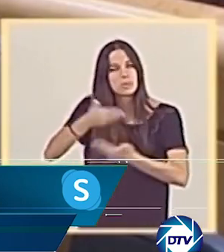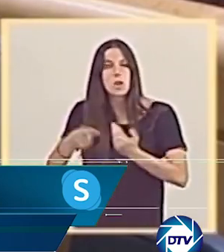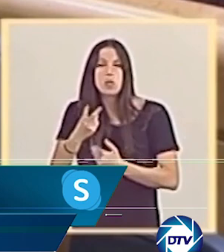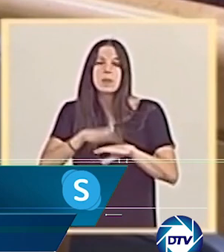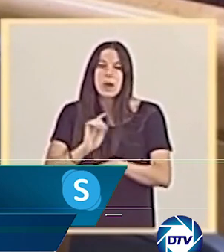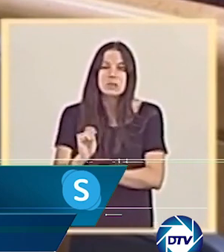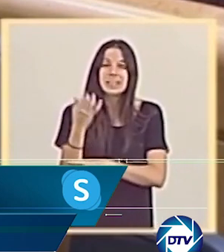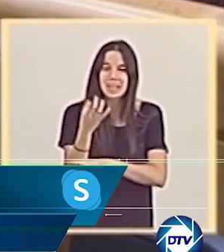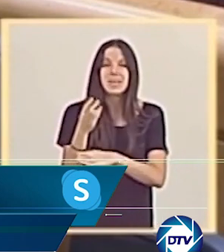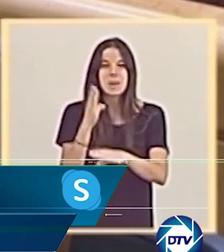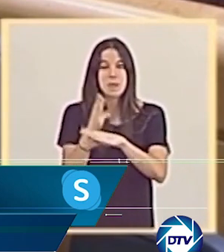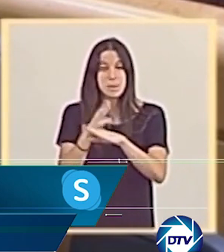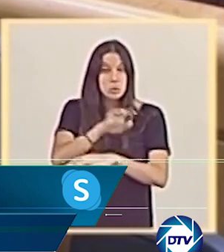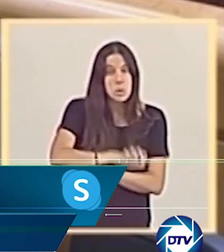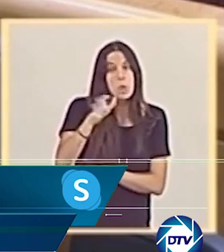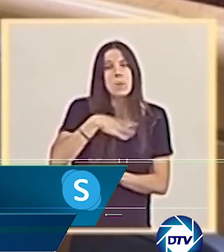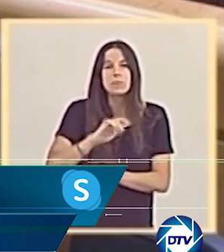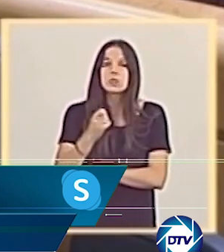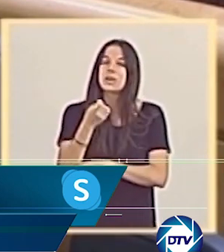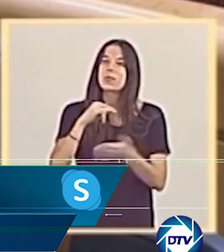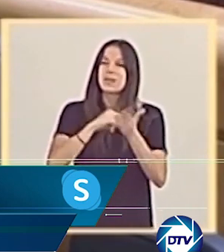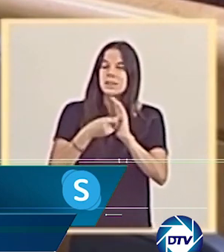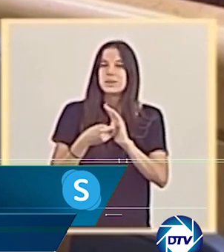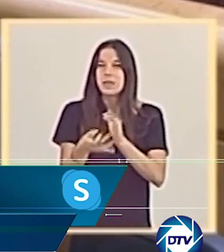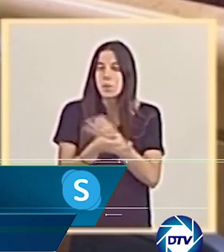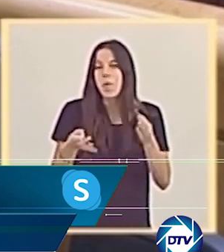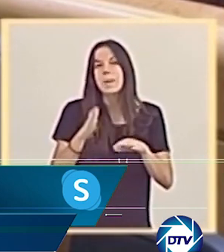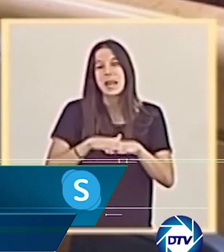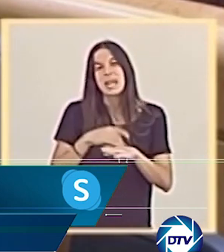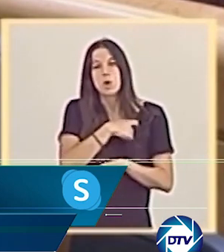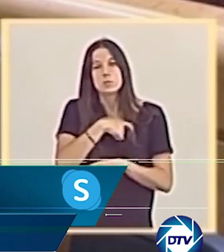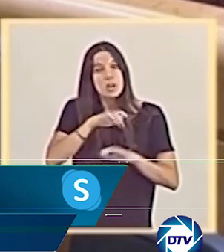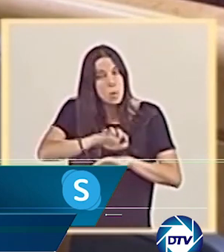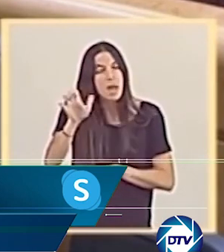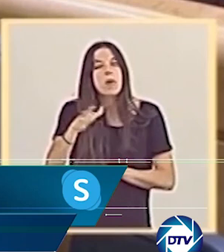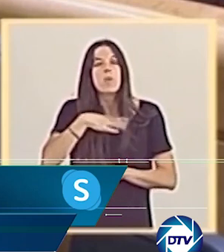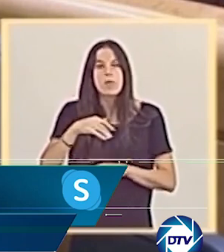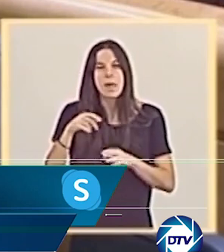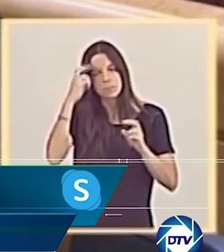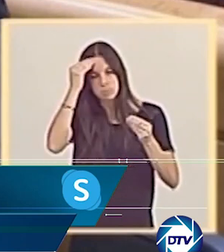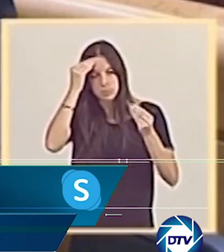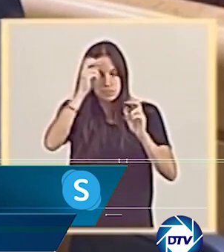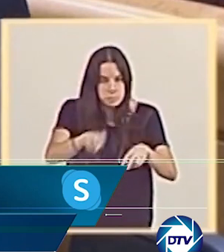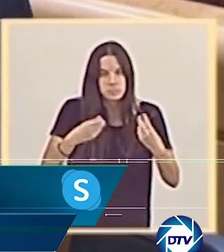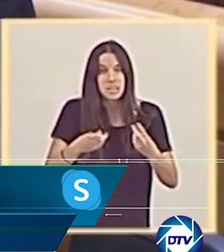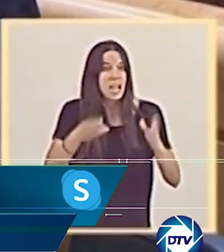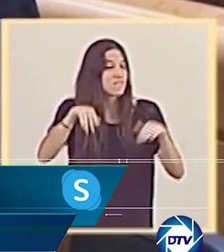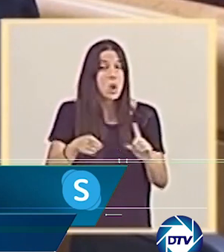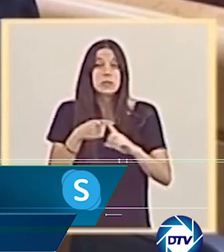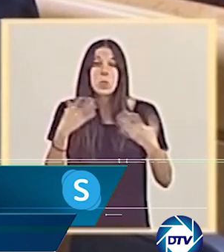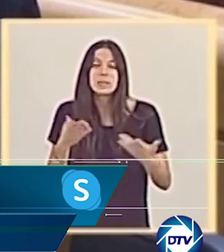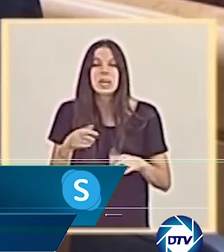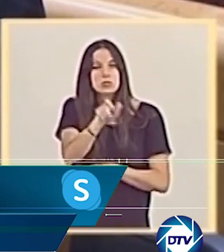Paz Esteban, ¿no? Aquí estamos hablando de, ya digo, de una cortina de humo, de una operación de